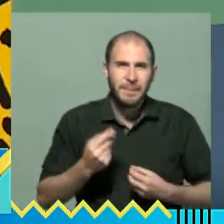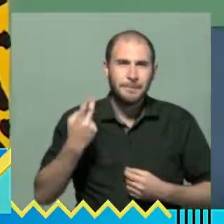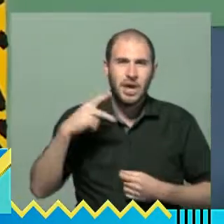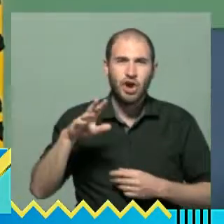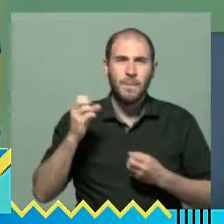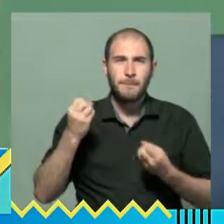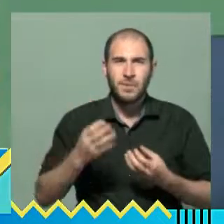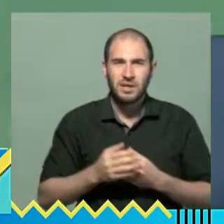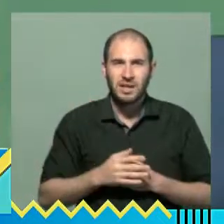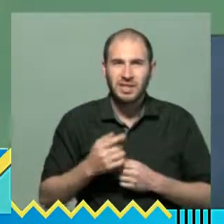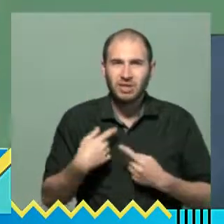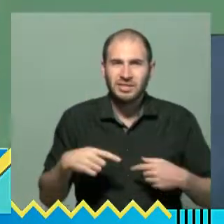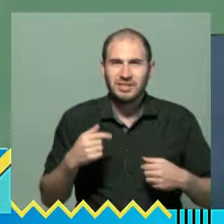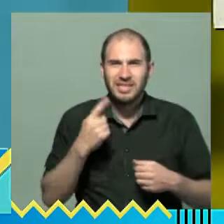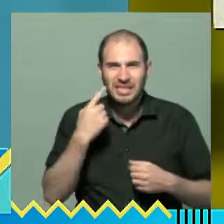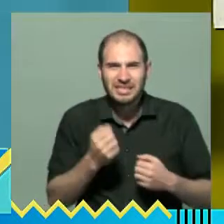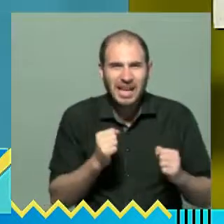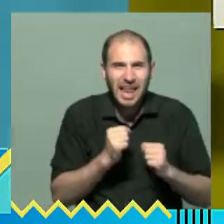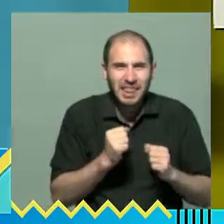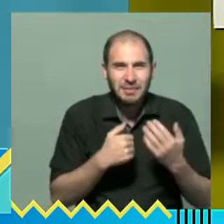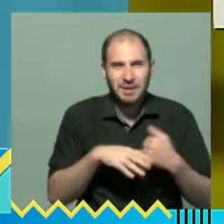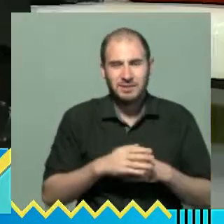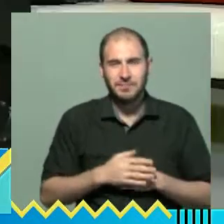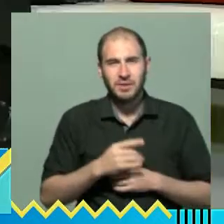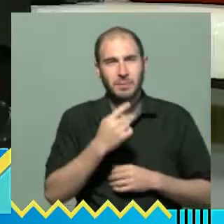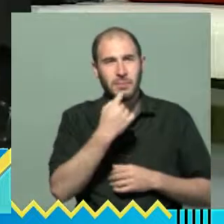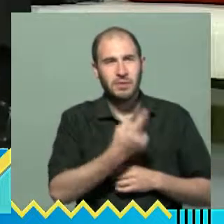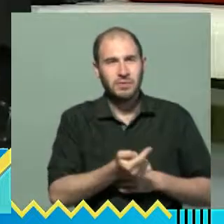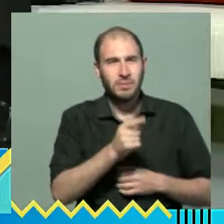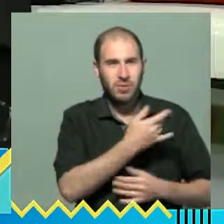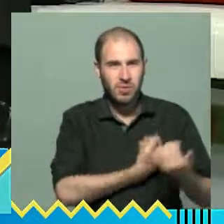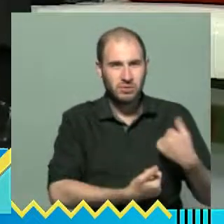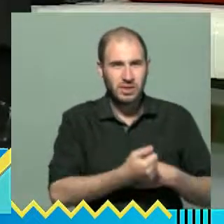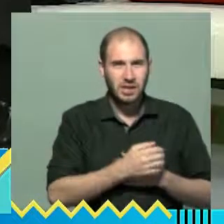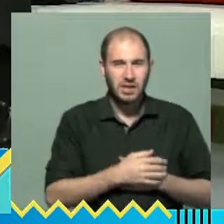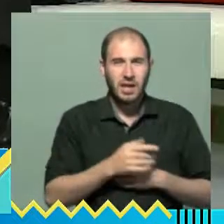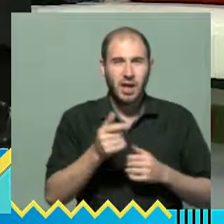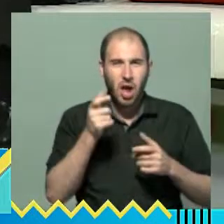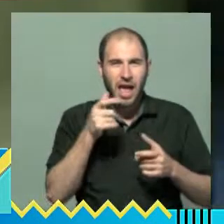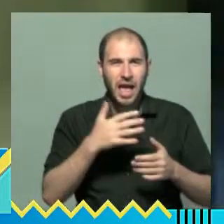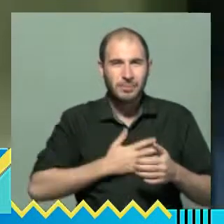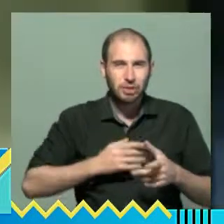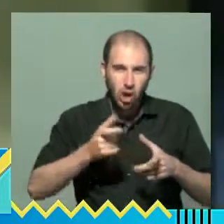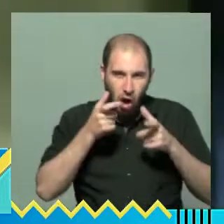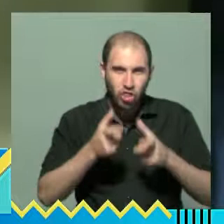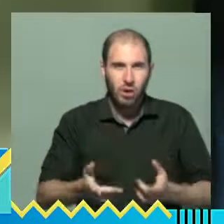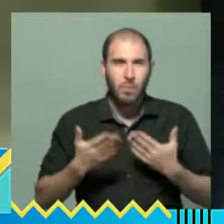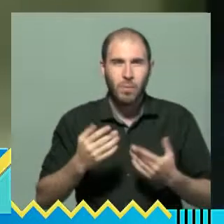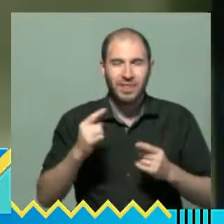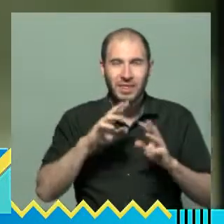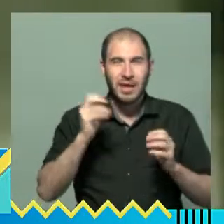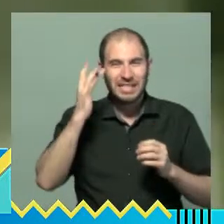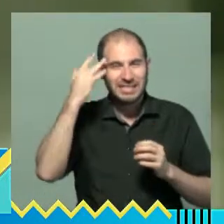la tristeza es más calentita. Claro. Marcos, te consulto en esto que nos estás contando. ¿Se pueden controlar las emociones? ¿Podemos hablar de